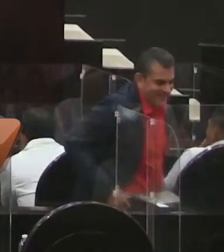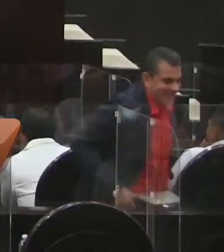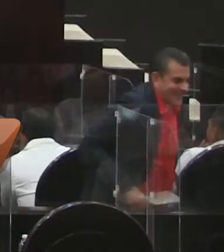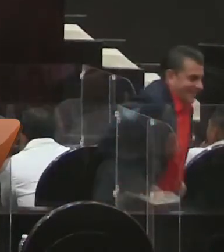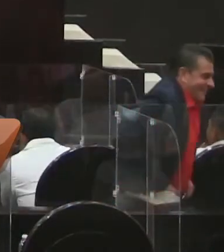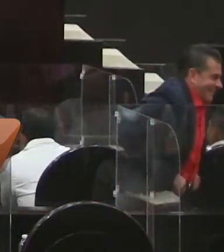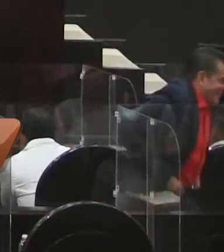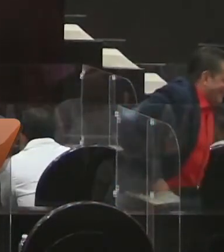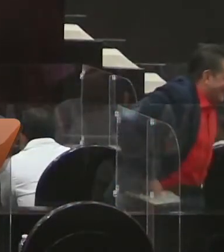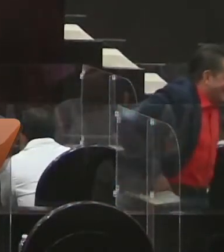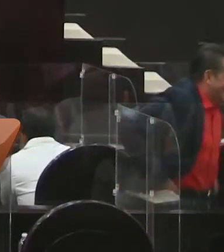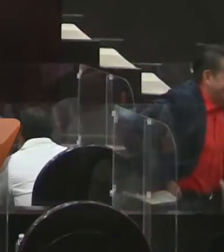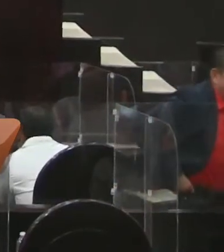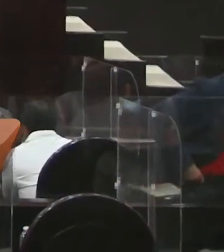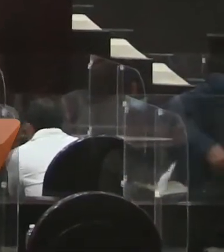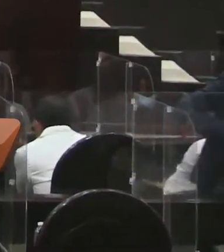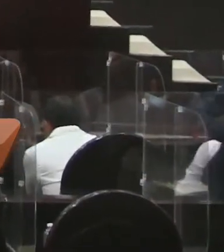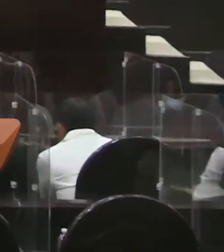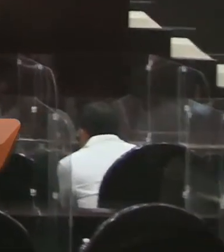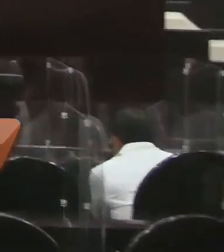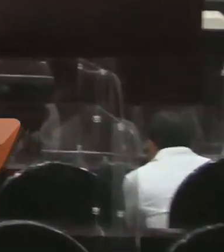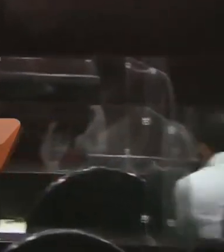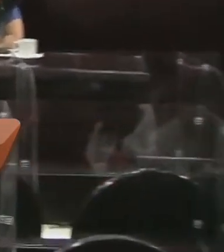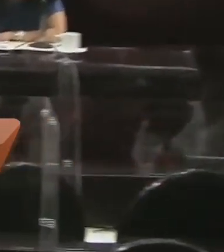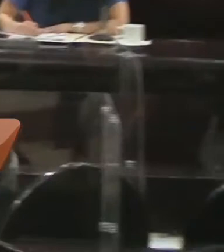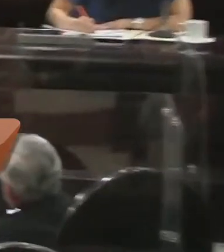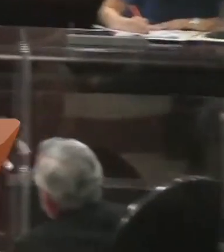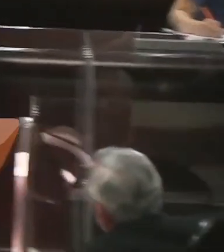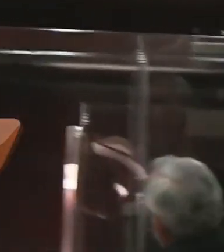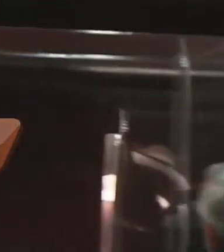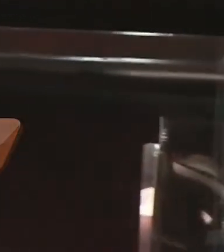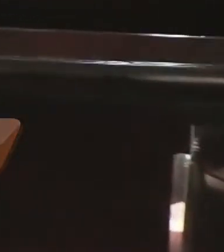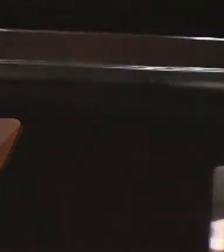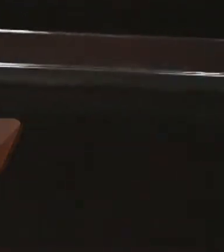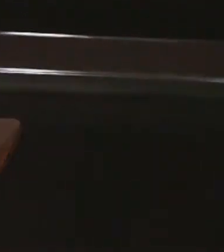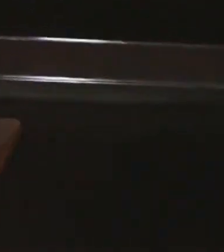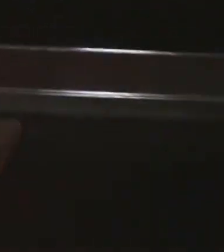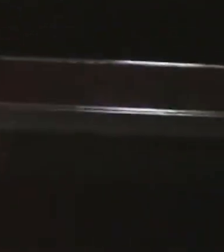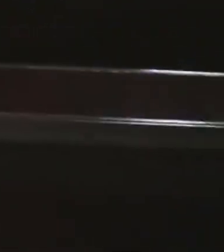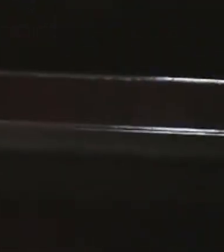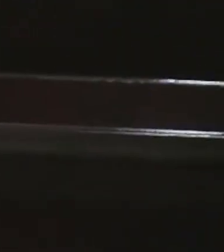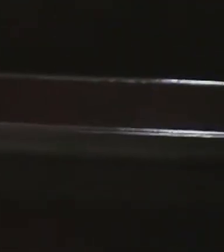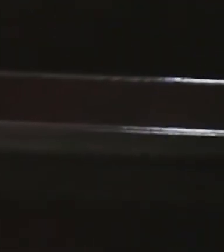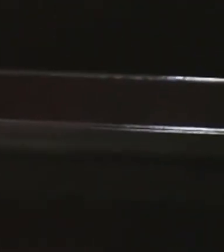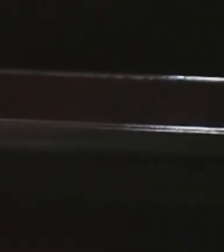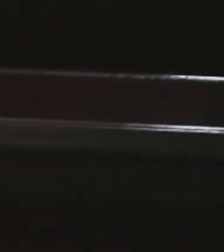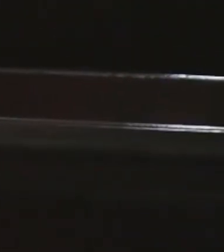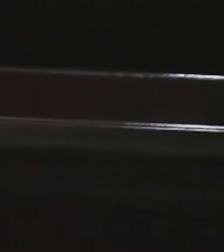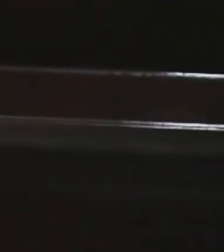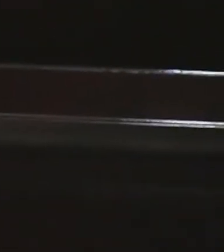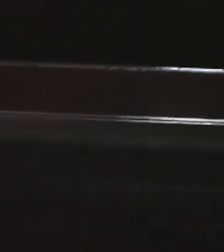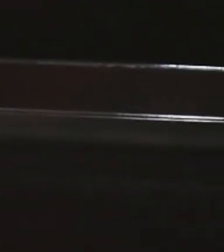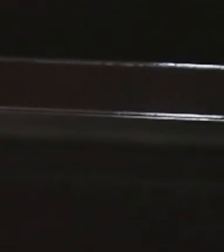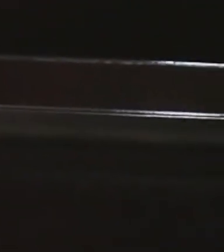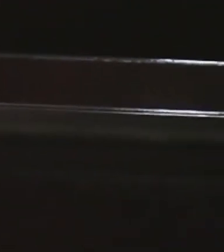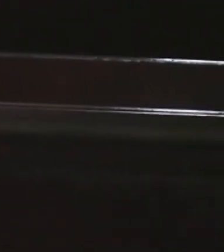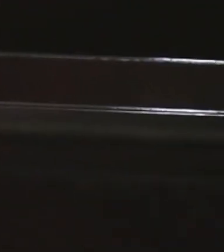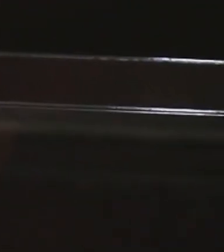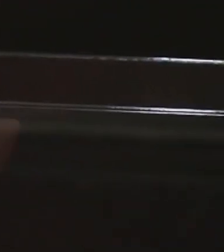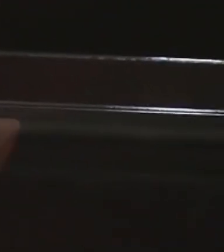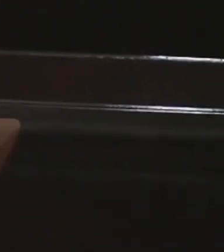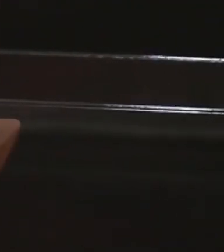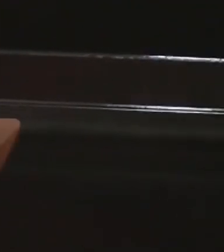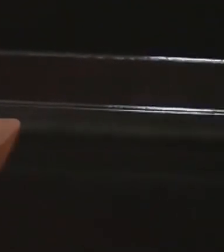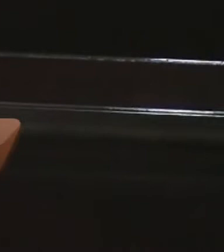Se han inscrito para asuntos generales los siguientes legisladores. Diputado Raúl Eduardo Bonifaz Mohedano, del